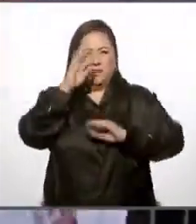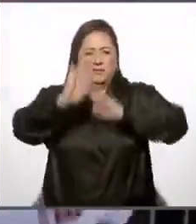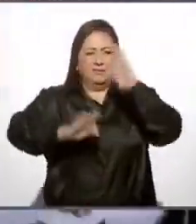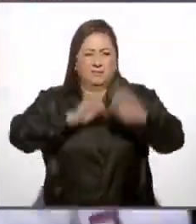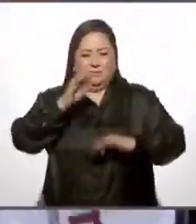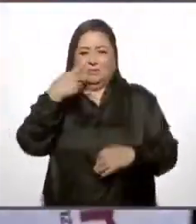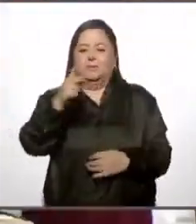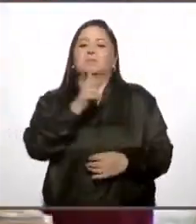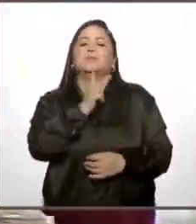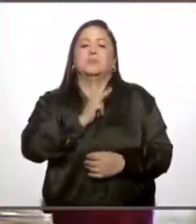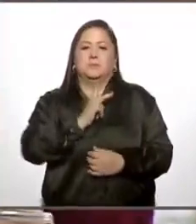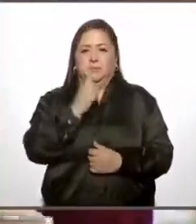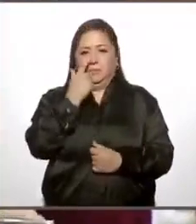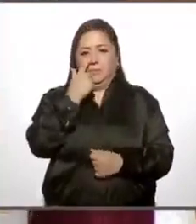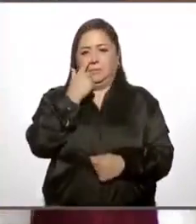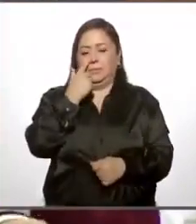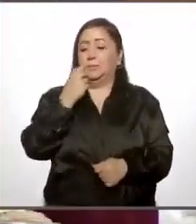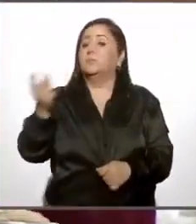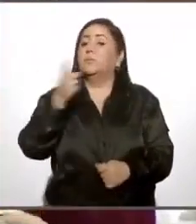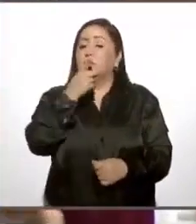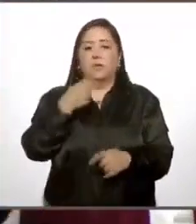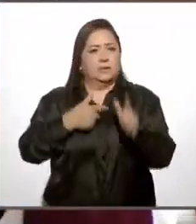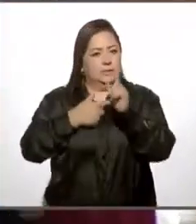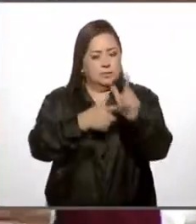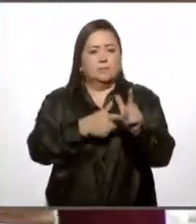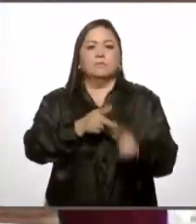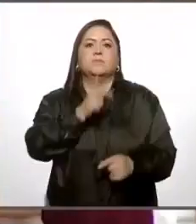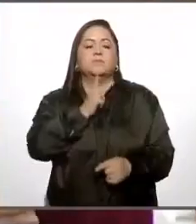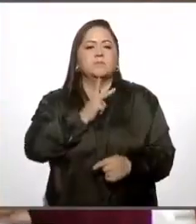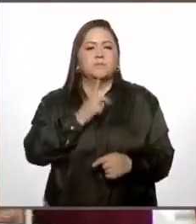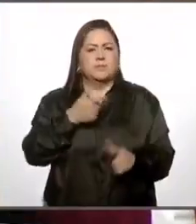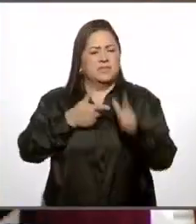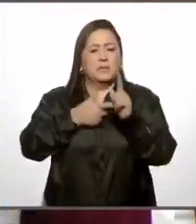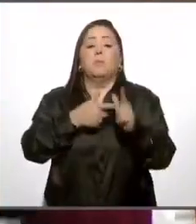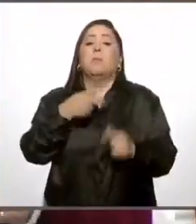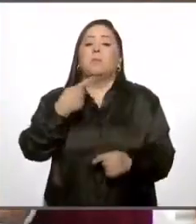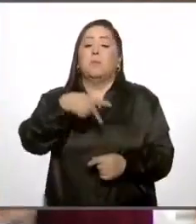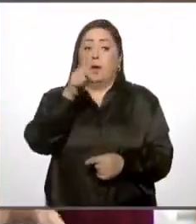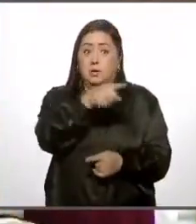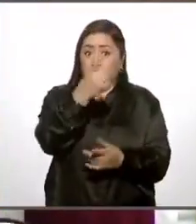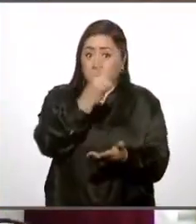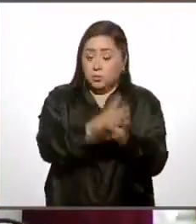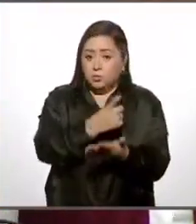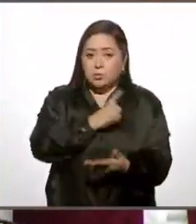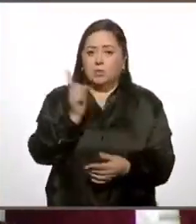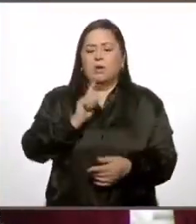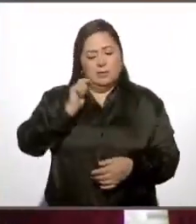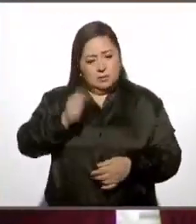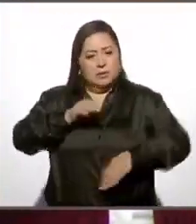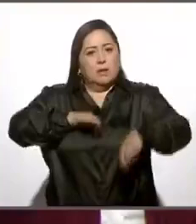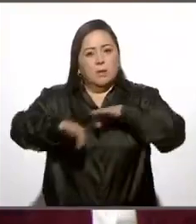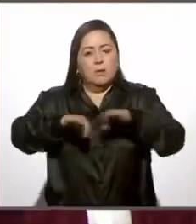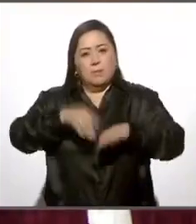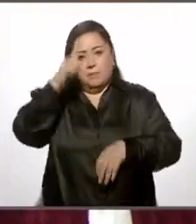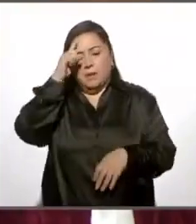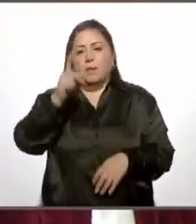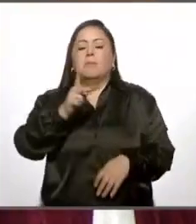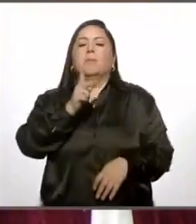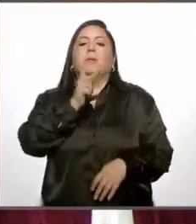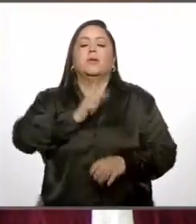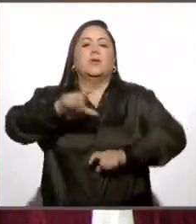de Pemex. Vamos a mantener las refinerías y no solo eso, sino que además vamos a trabajar en la